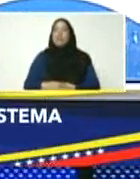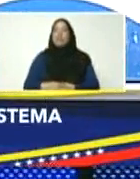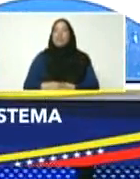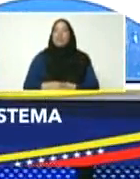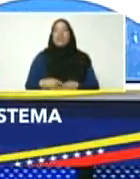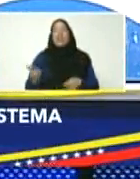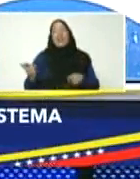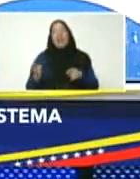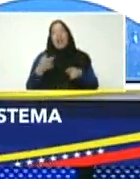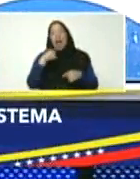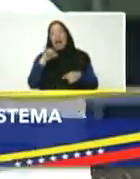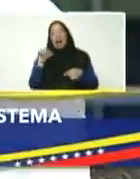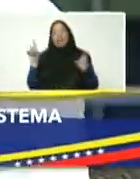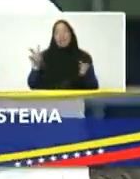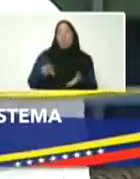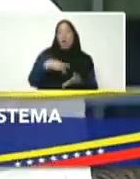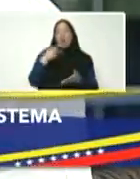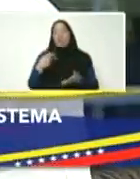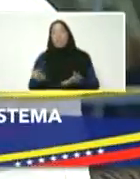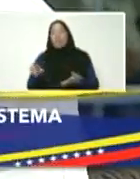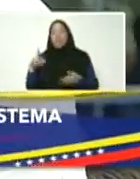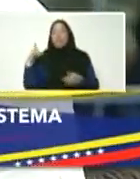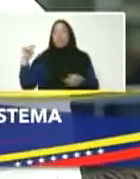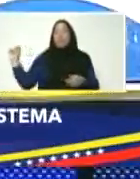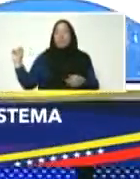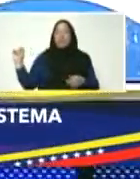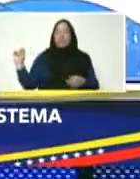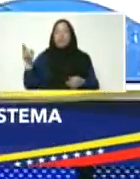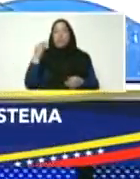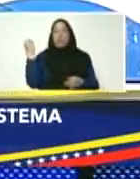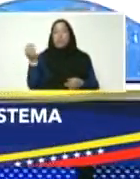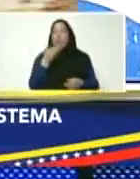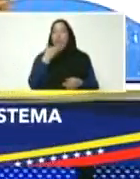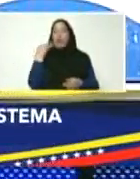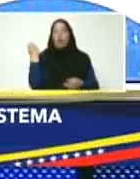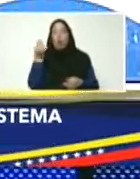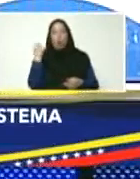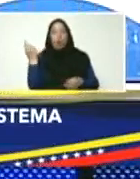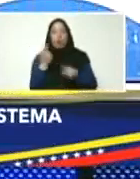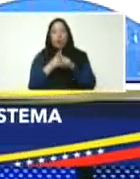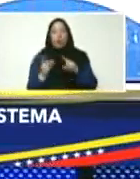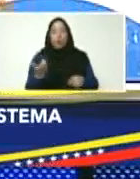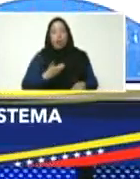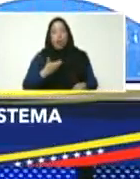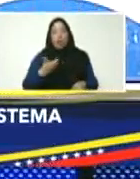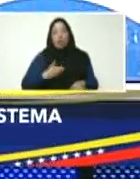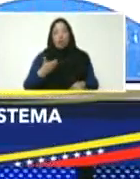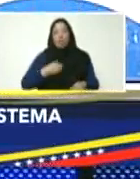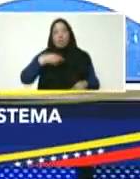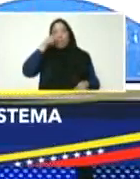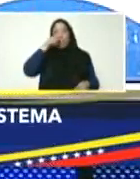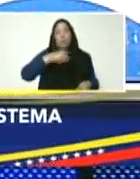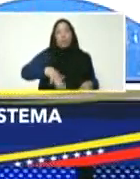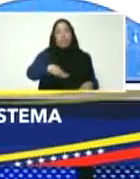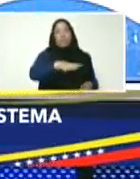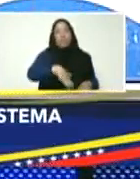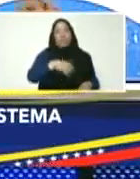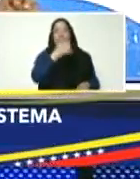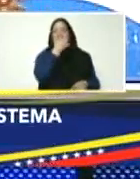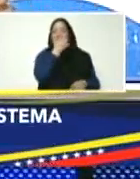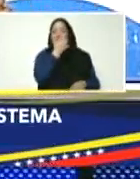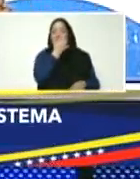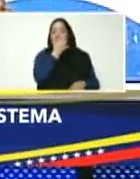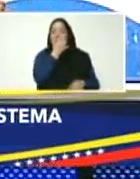pegan. ¿Ah? Y nos vamos de un joven a otro joven. Un alcalde joven del pueblo a un